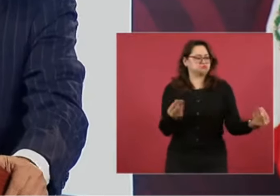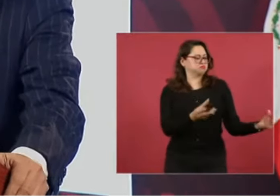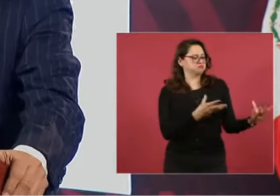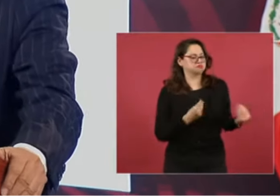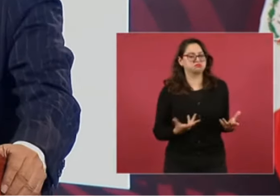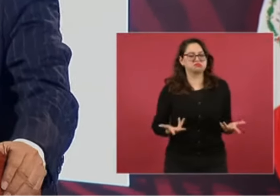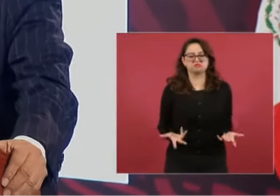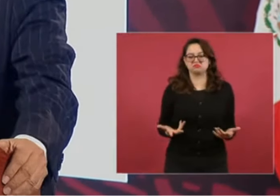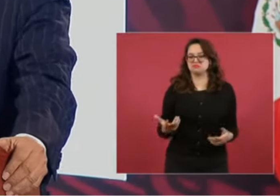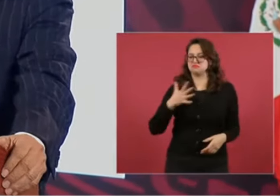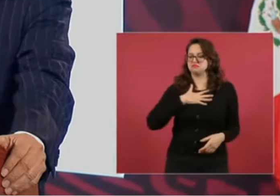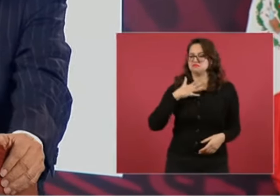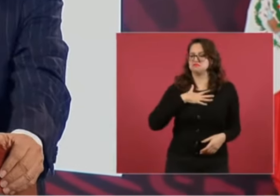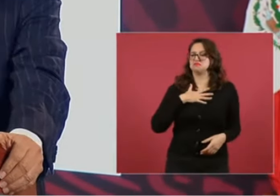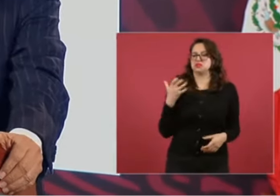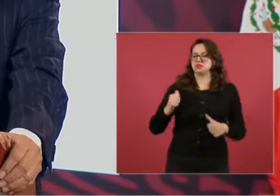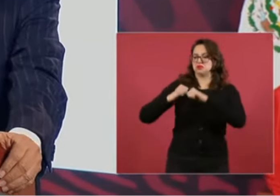Aquí está el poder.